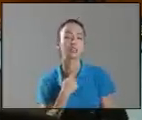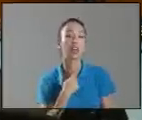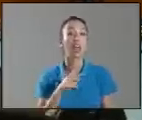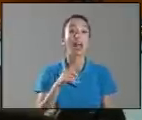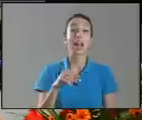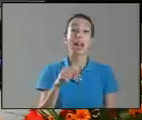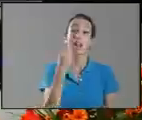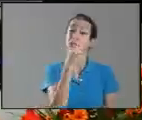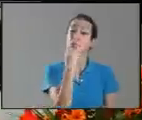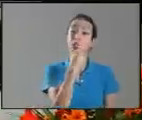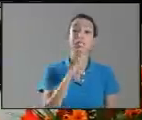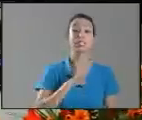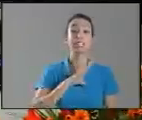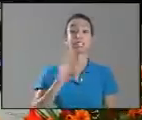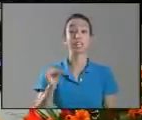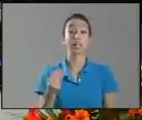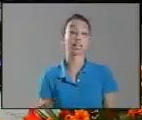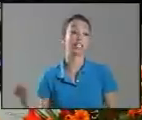Aquí no dice,